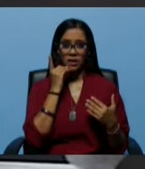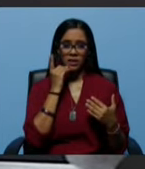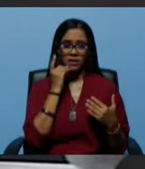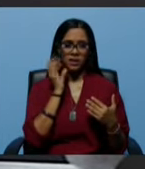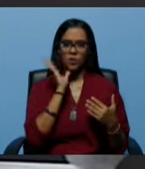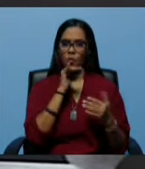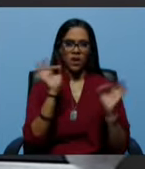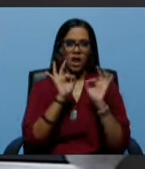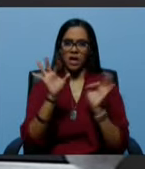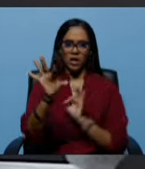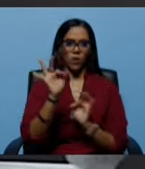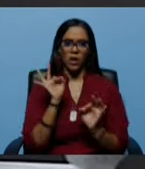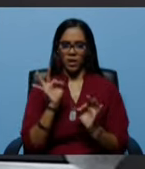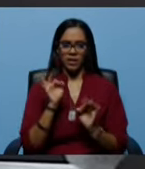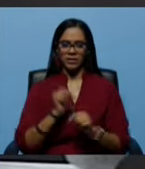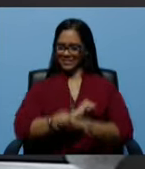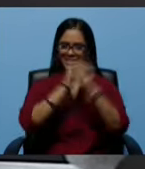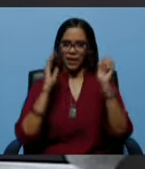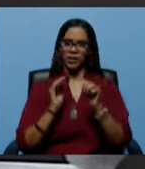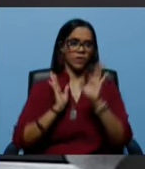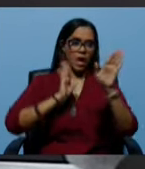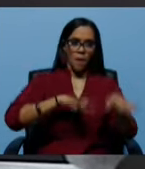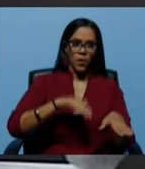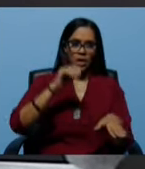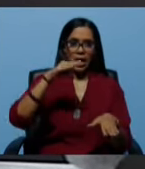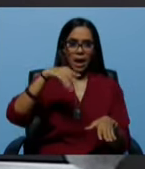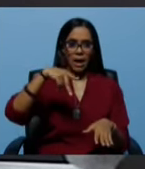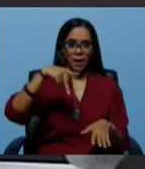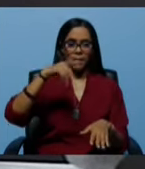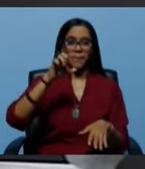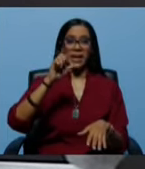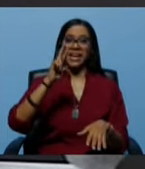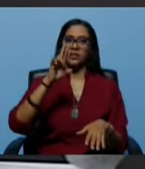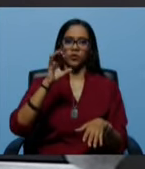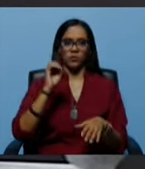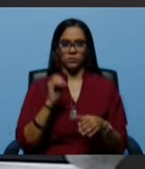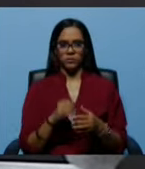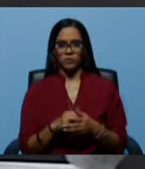Está claro que voy a apoyar a Petro. Entre Petro y Uribe, por Dios.